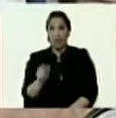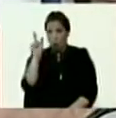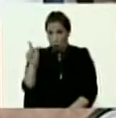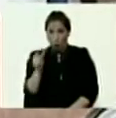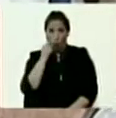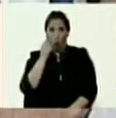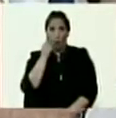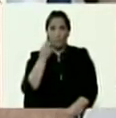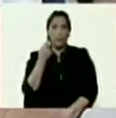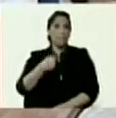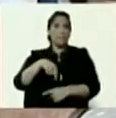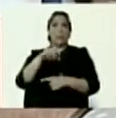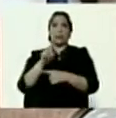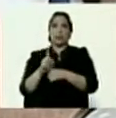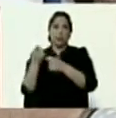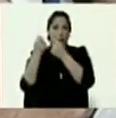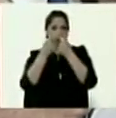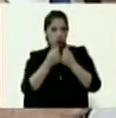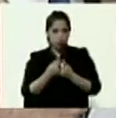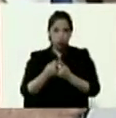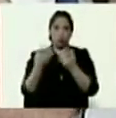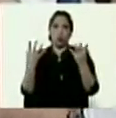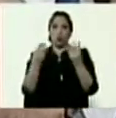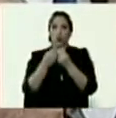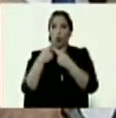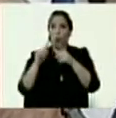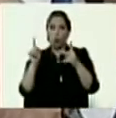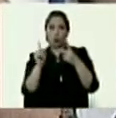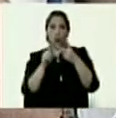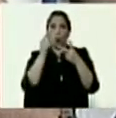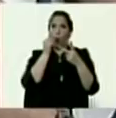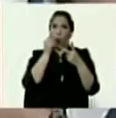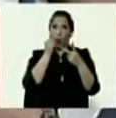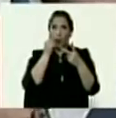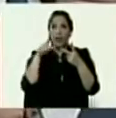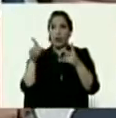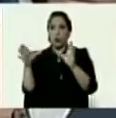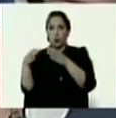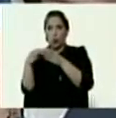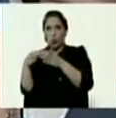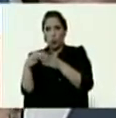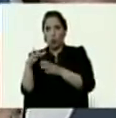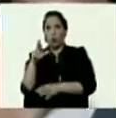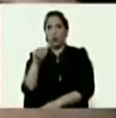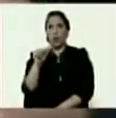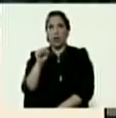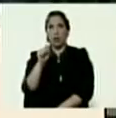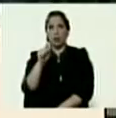principal junto con Vaquita de la banda de Los Rastrojos.